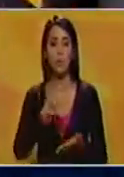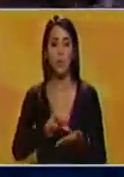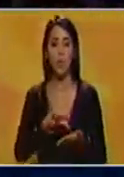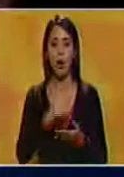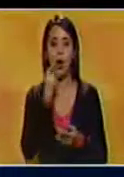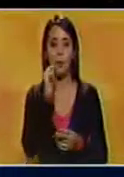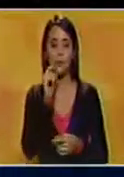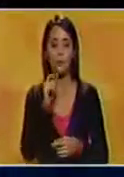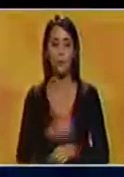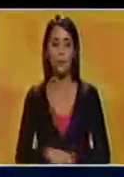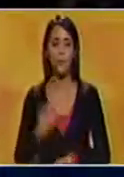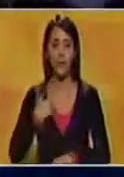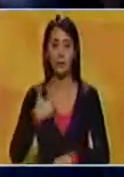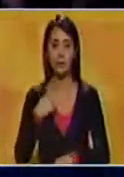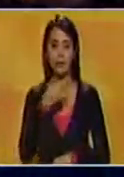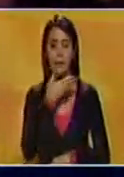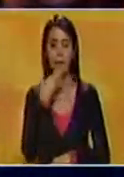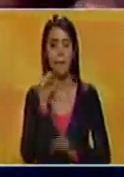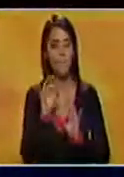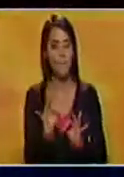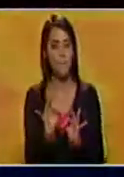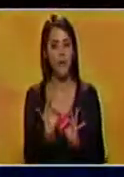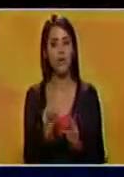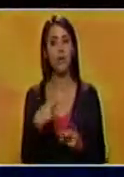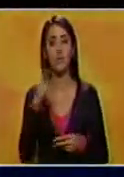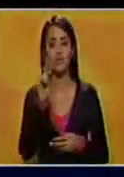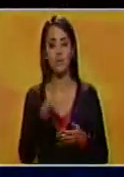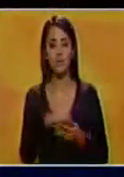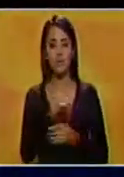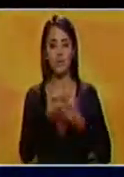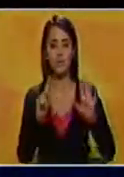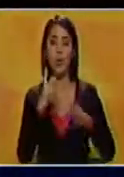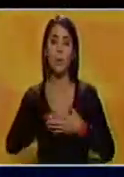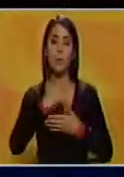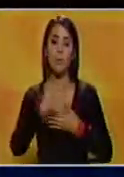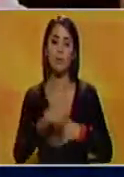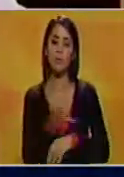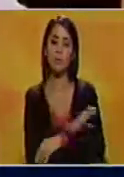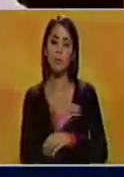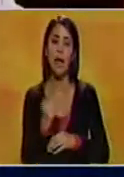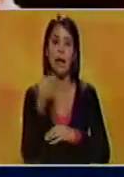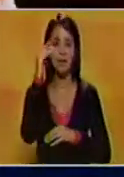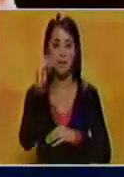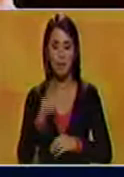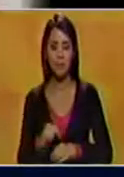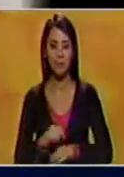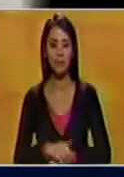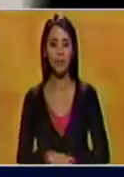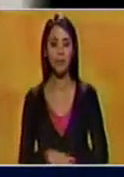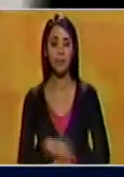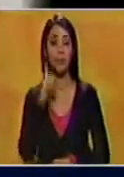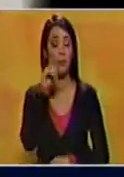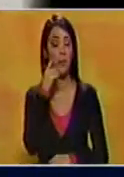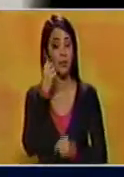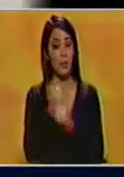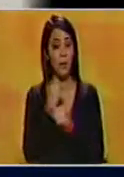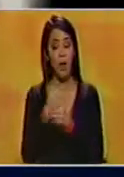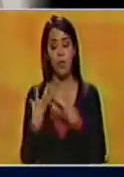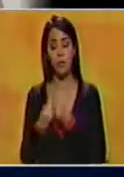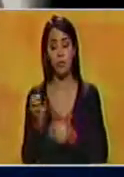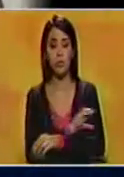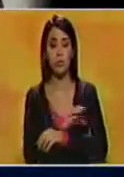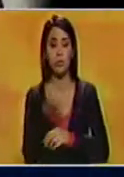Fernando Otero, como mejor álbum de tango y en el 2016 por el proyecto musical Arriba Abajo. Además, ha trabajado con músicos y